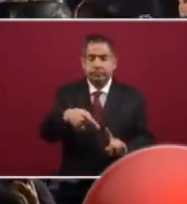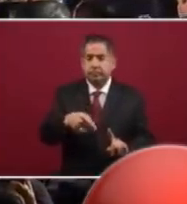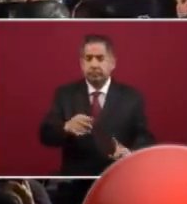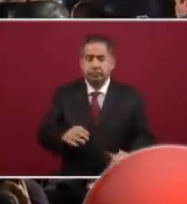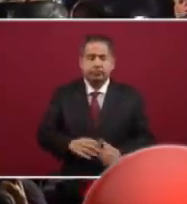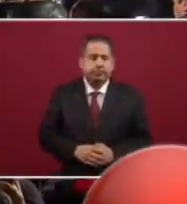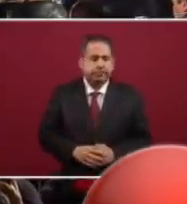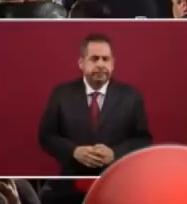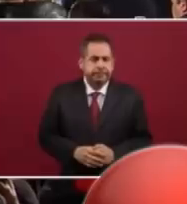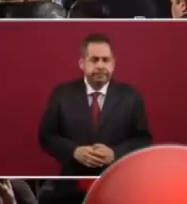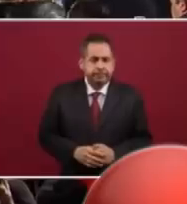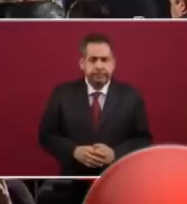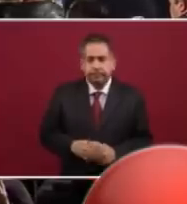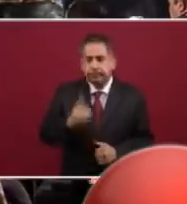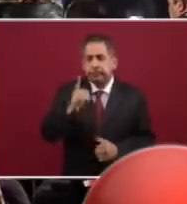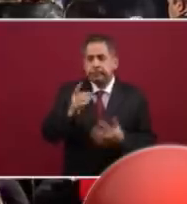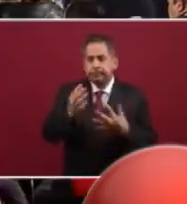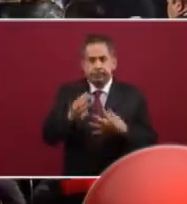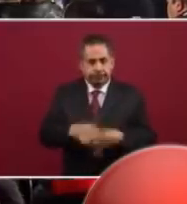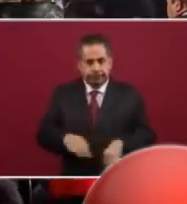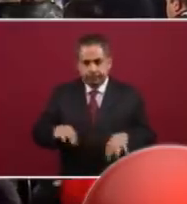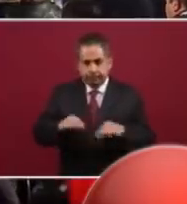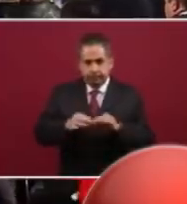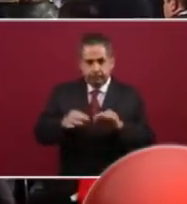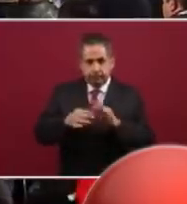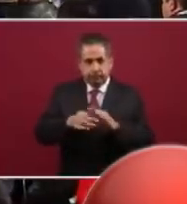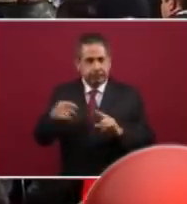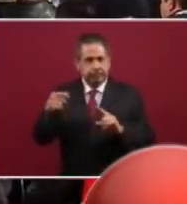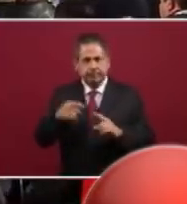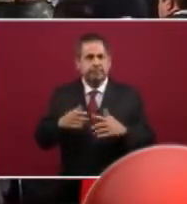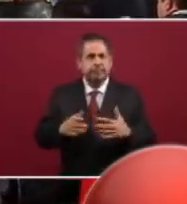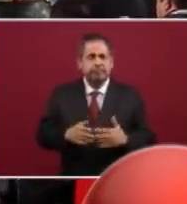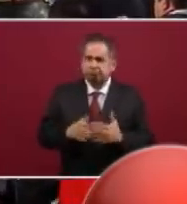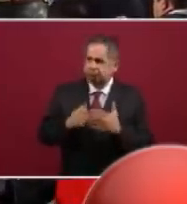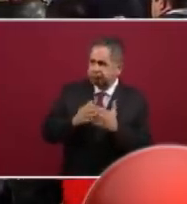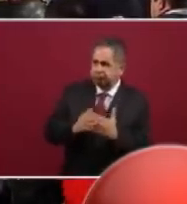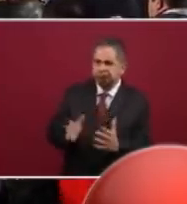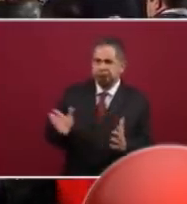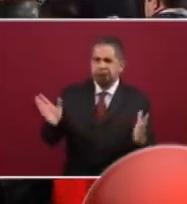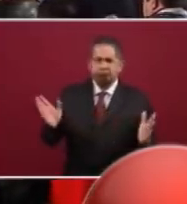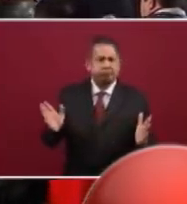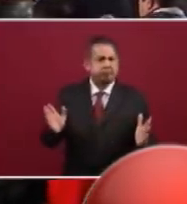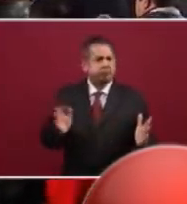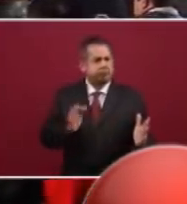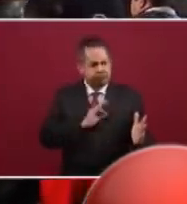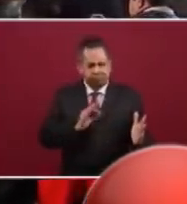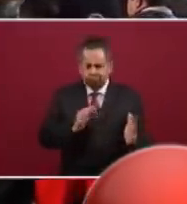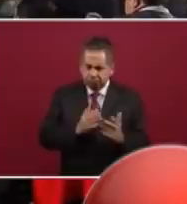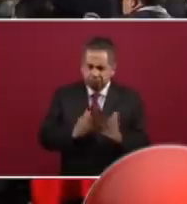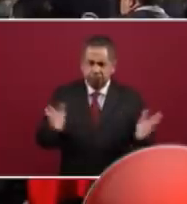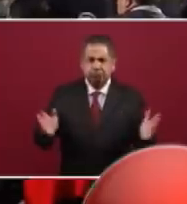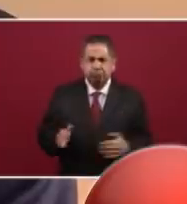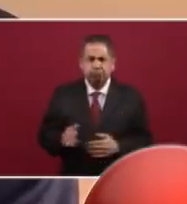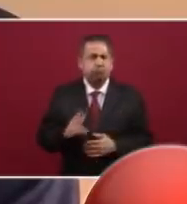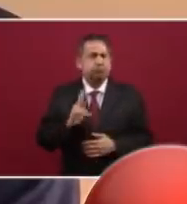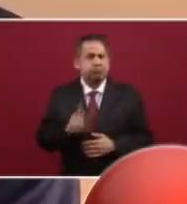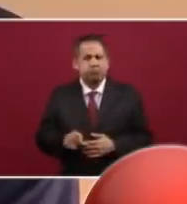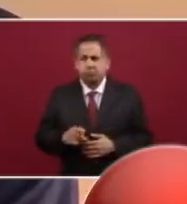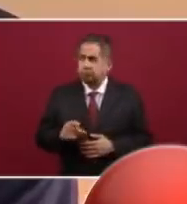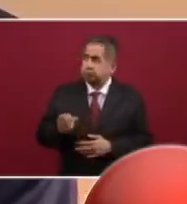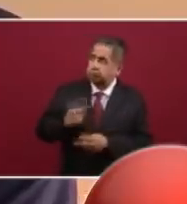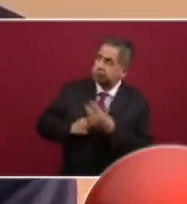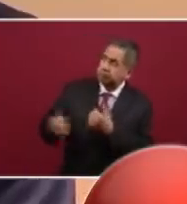Y lo más importante es abrir las puertas, como aquí se dijo, a más de